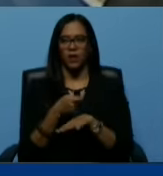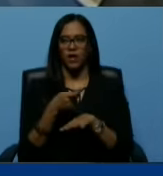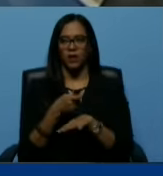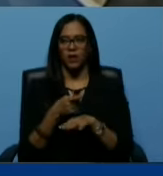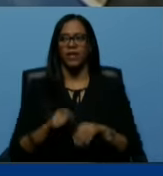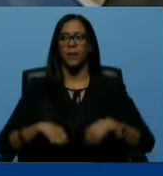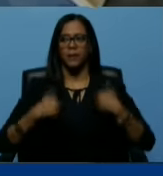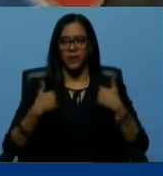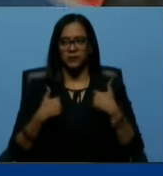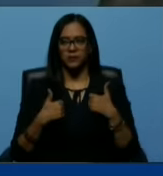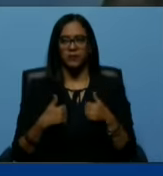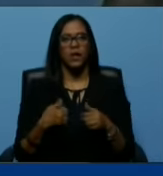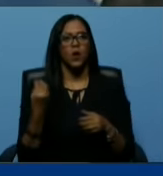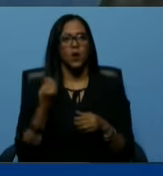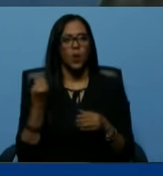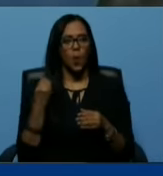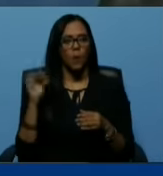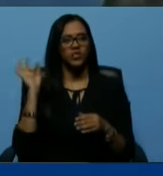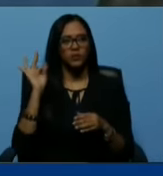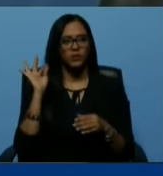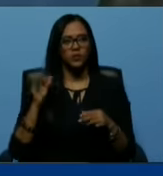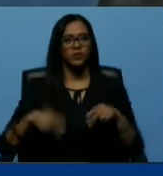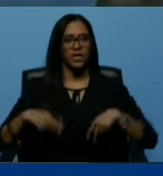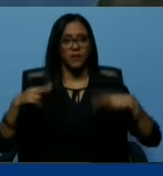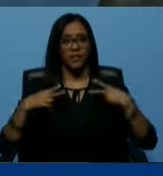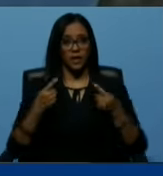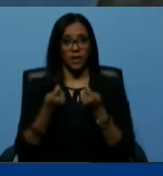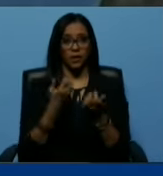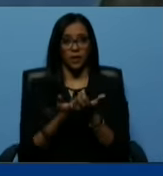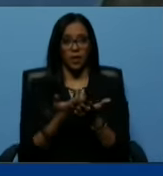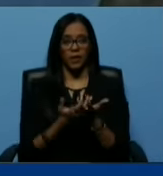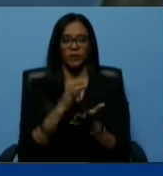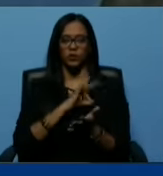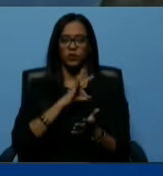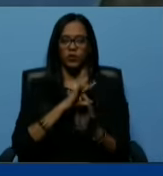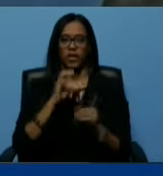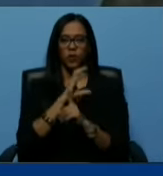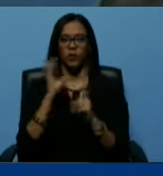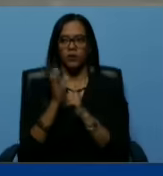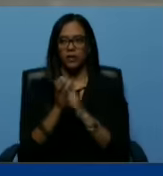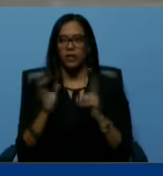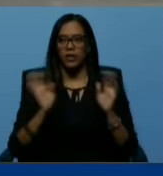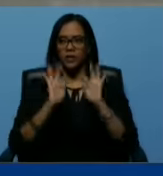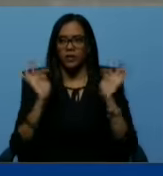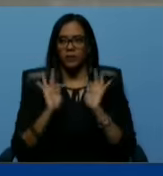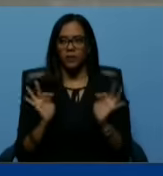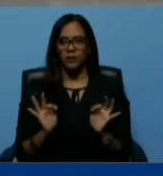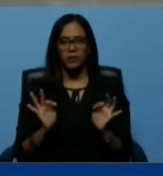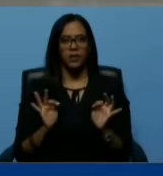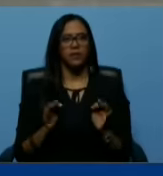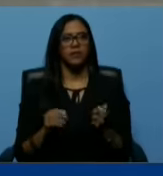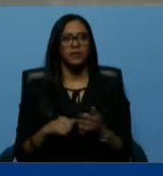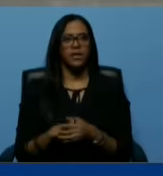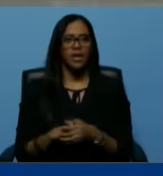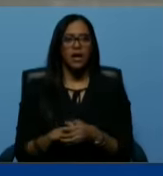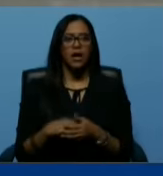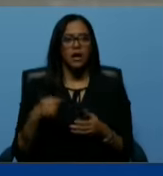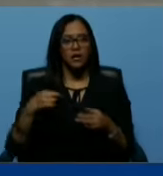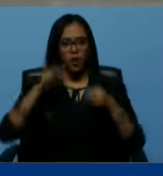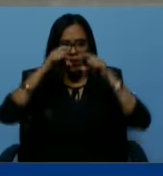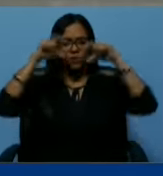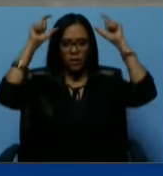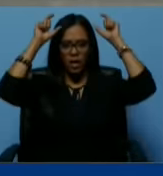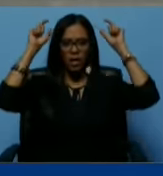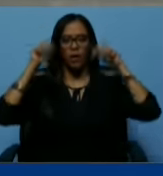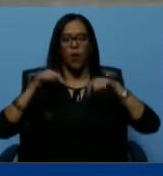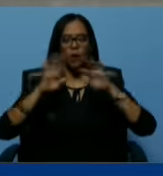aún como expresión de vida económica, social y cultural del modelo de sociedad original robinsoniana. Hoy decimos